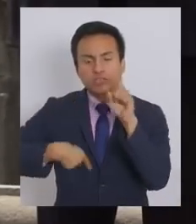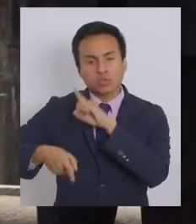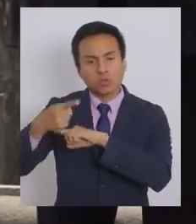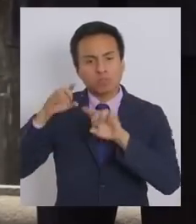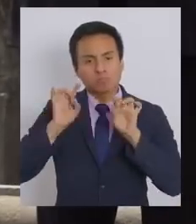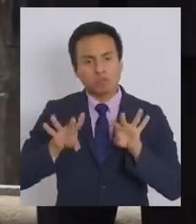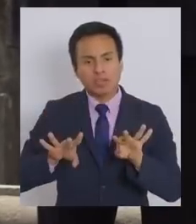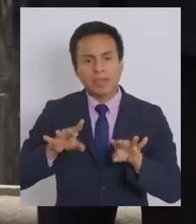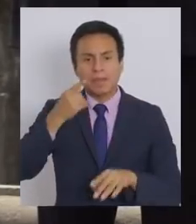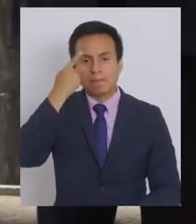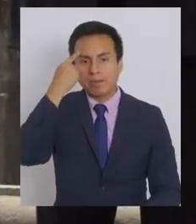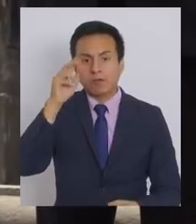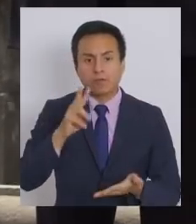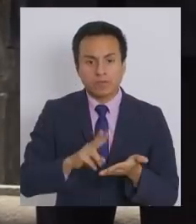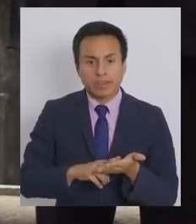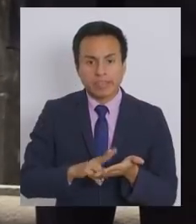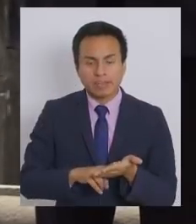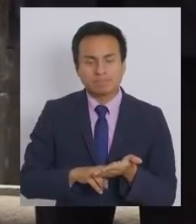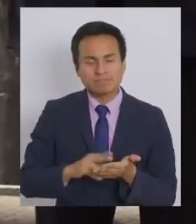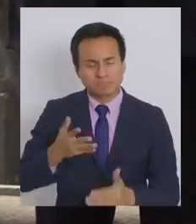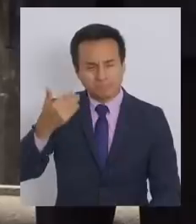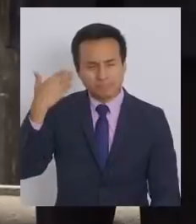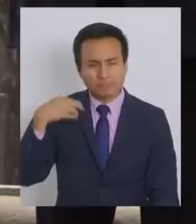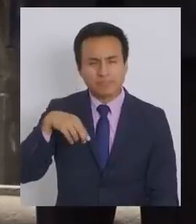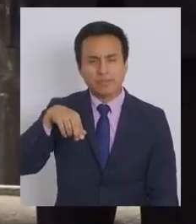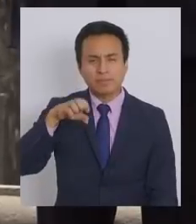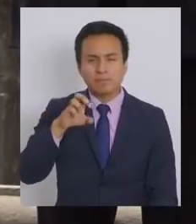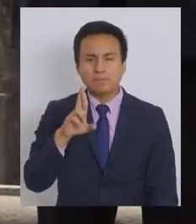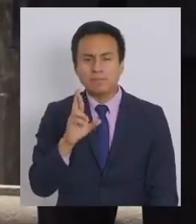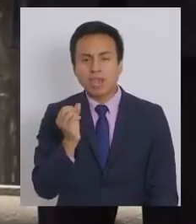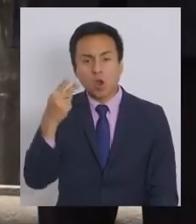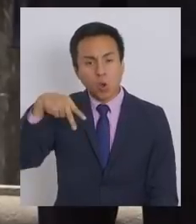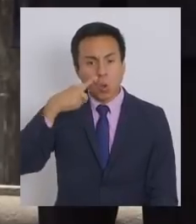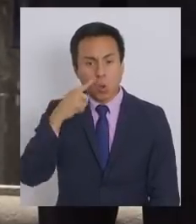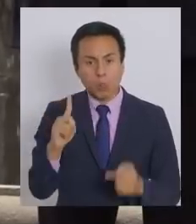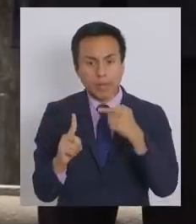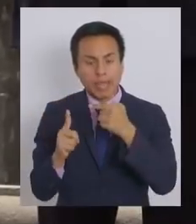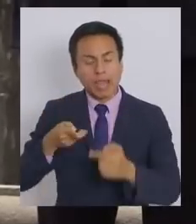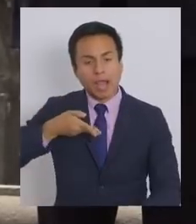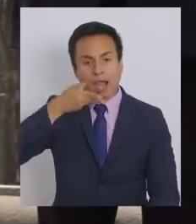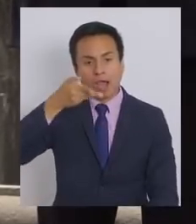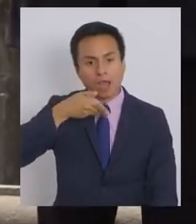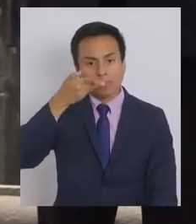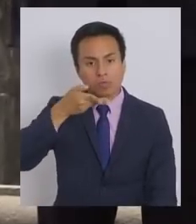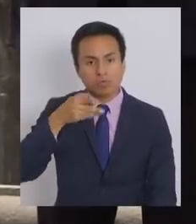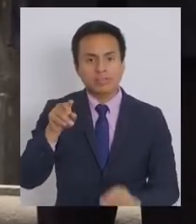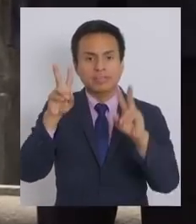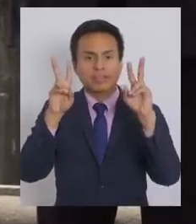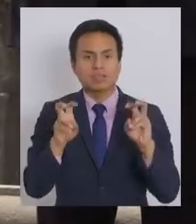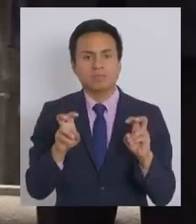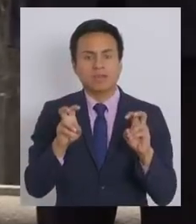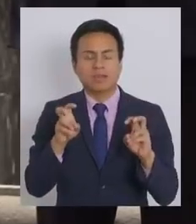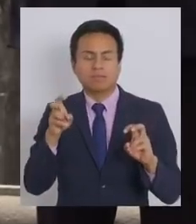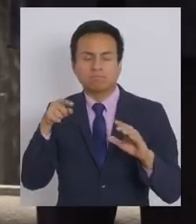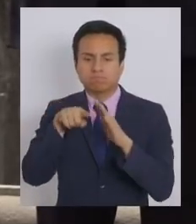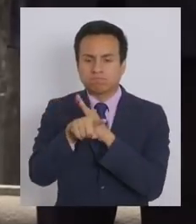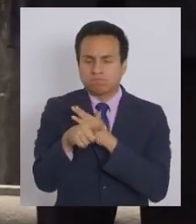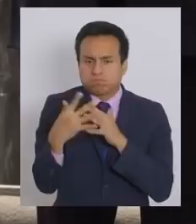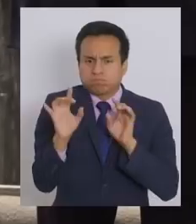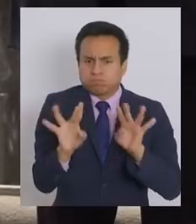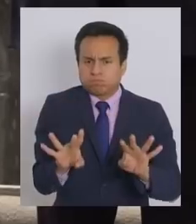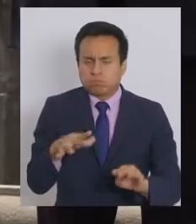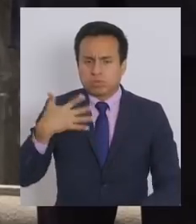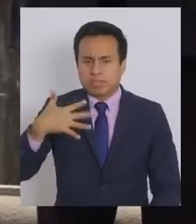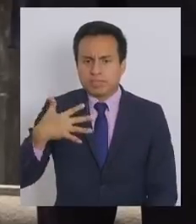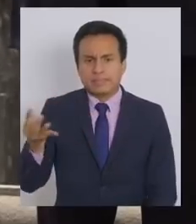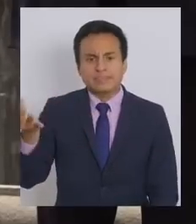verdad, en esa ocasión Perón habló de algo que él consideraba trascendental,